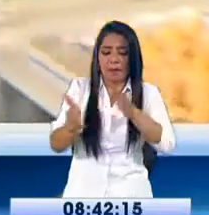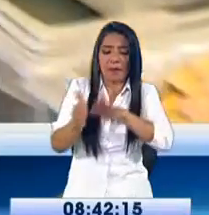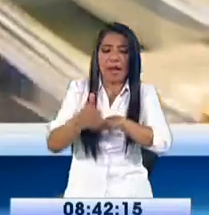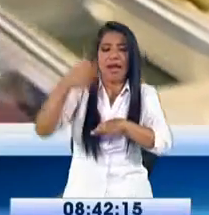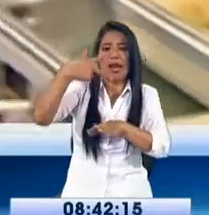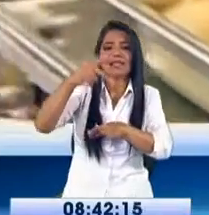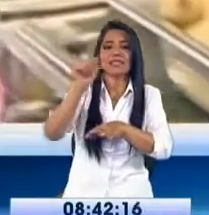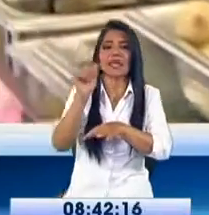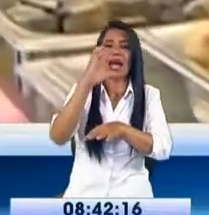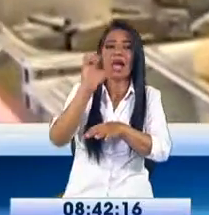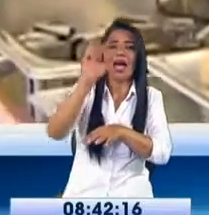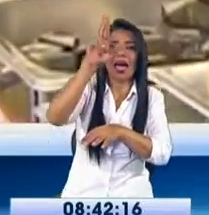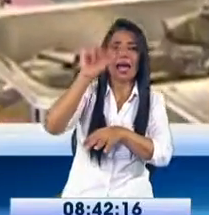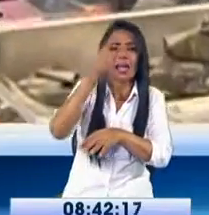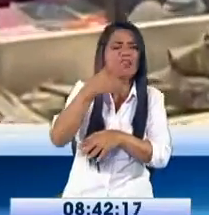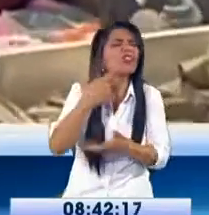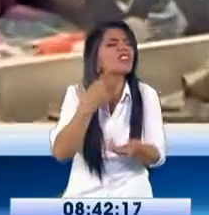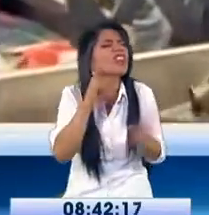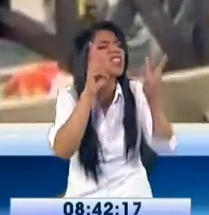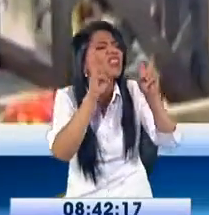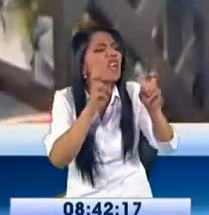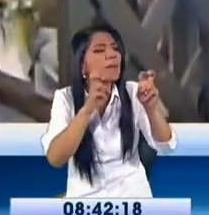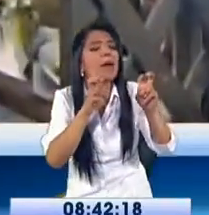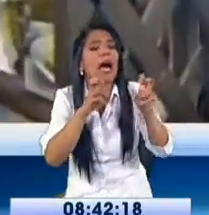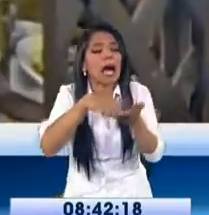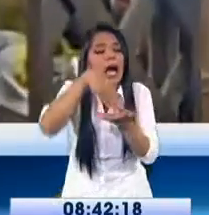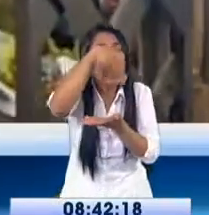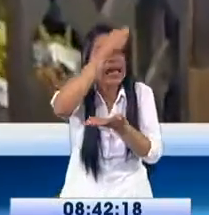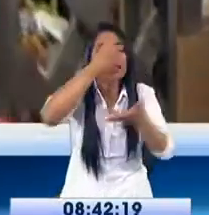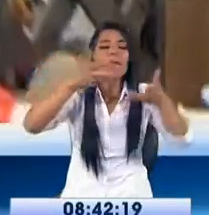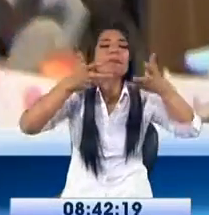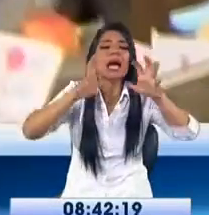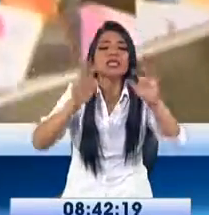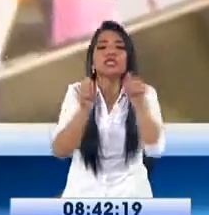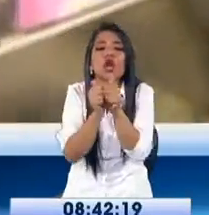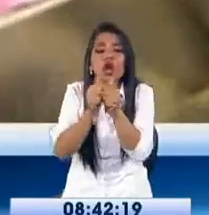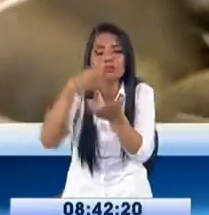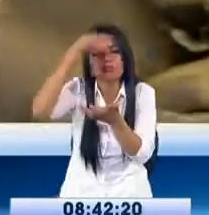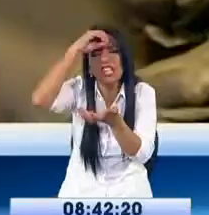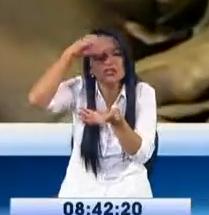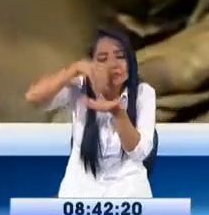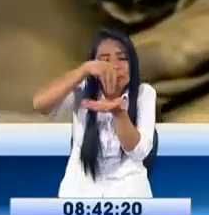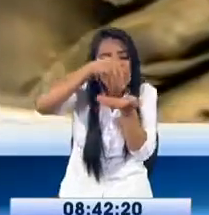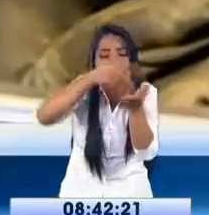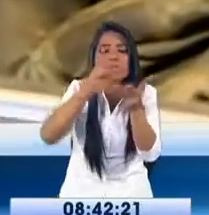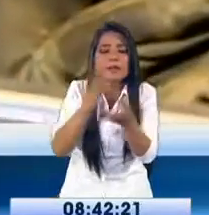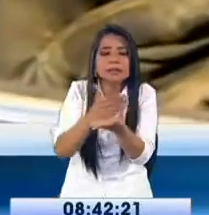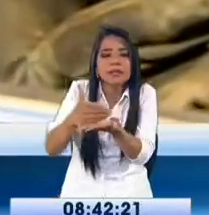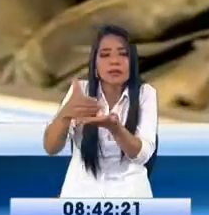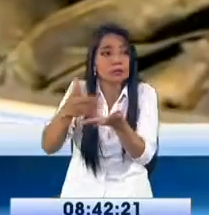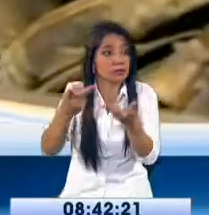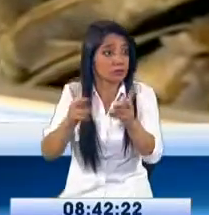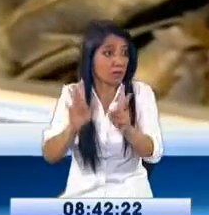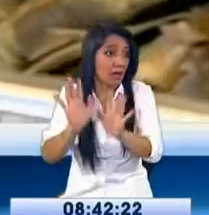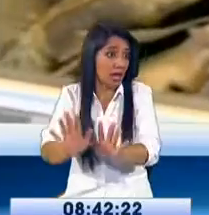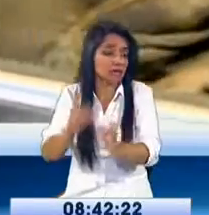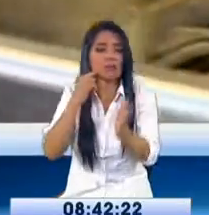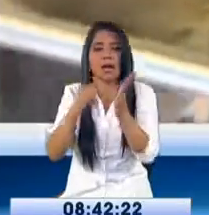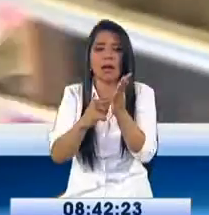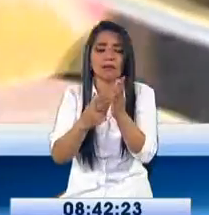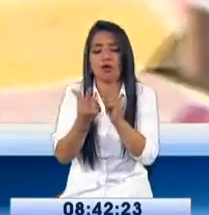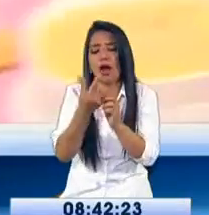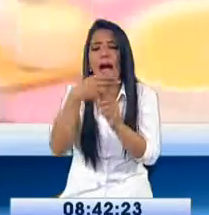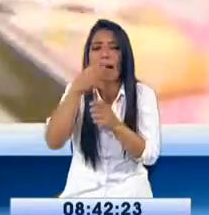también tenemos empanadas tamales de que son de harina de maíz con condumio de chicharrón y cebollita y los granos de la soberanía y las